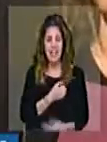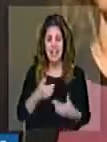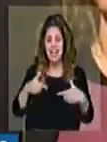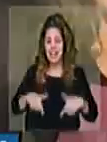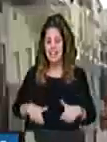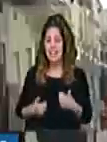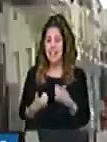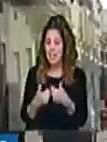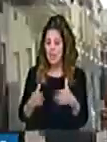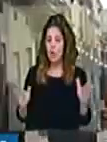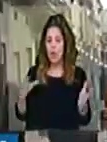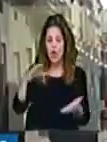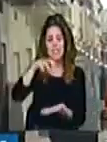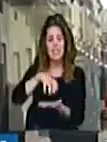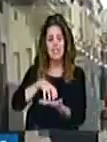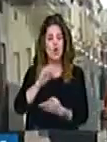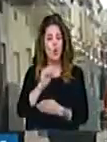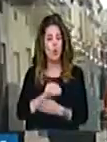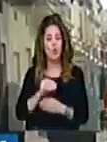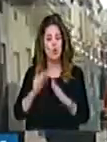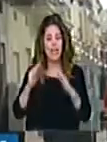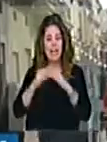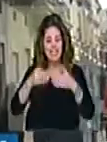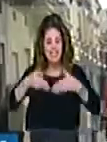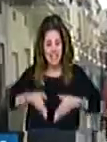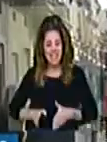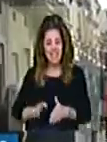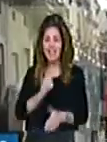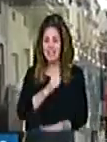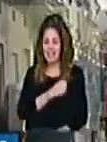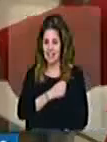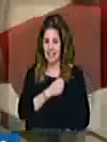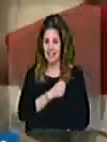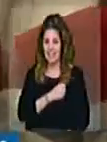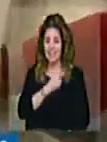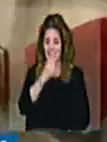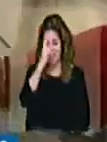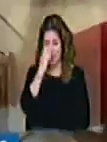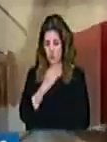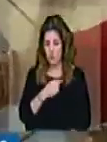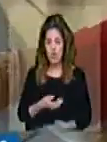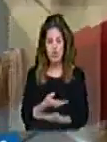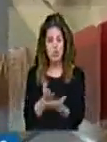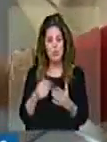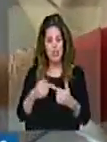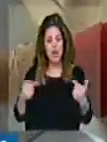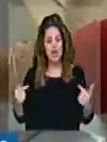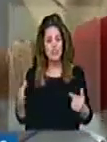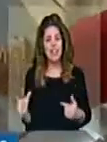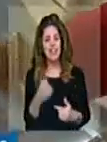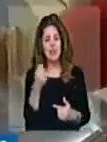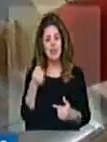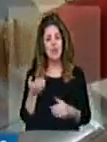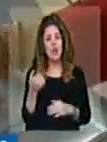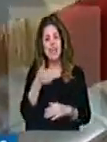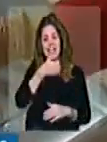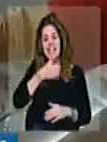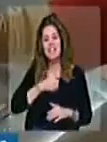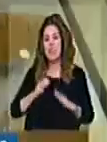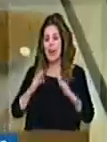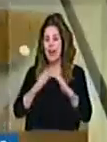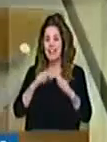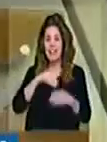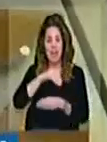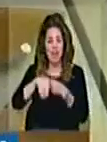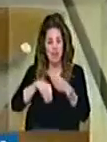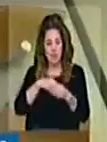Intendencia inauguró el Centro Cultural Casa Natal de Artigas. En el museo se exponen restos hallados del antiguo rancho de la familia de